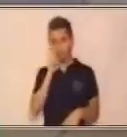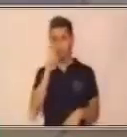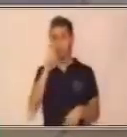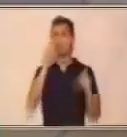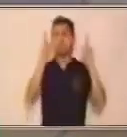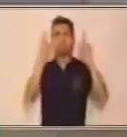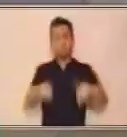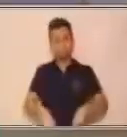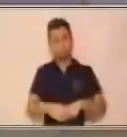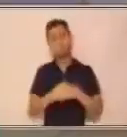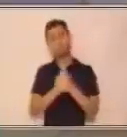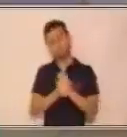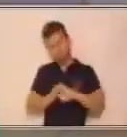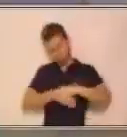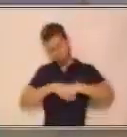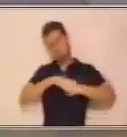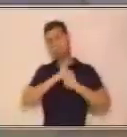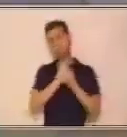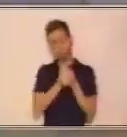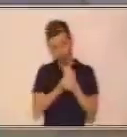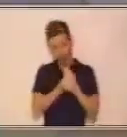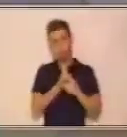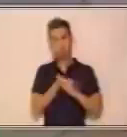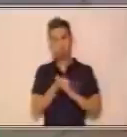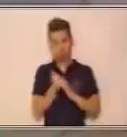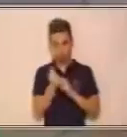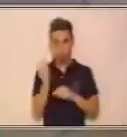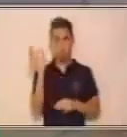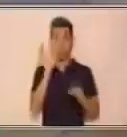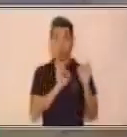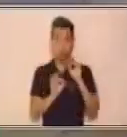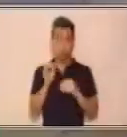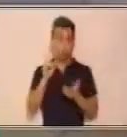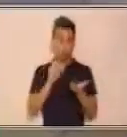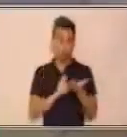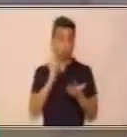jabón o con algún gel antibacterial.